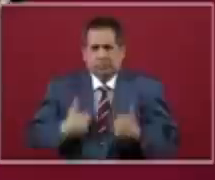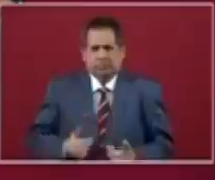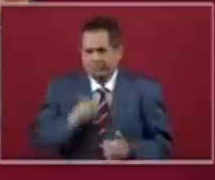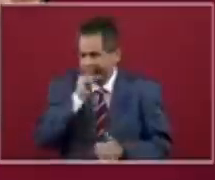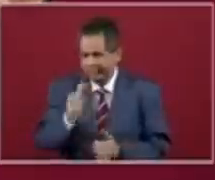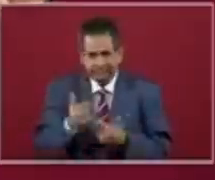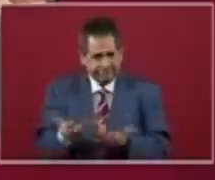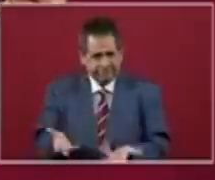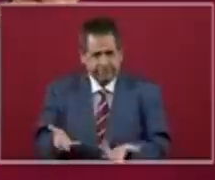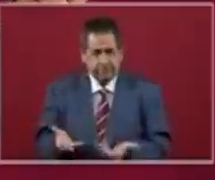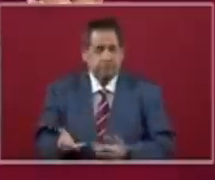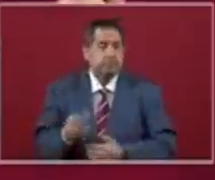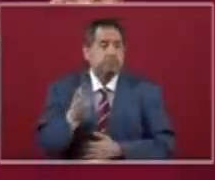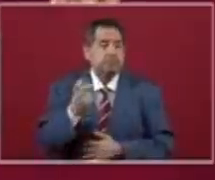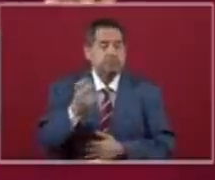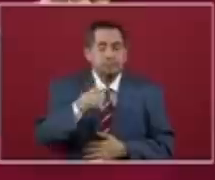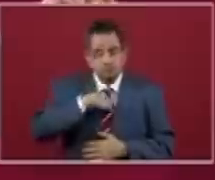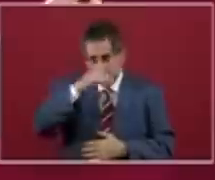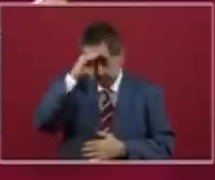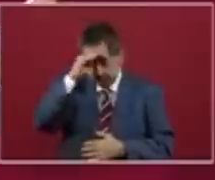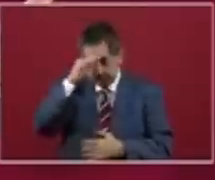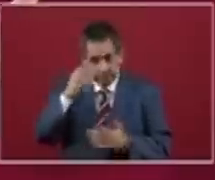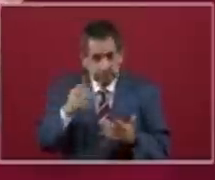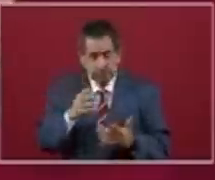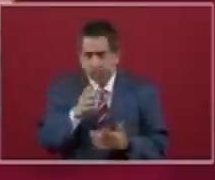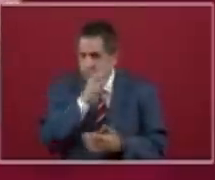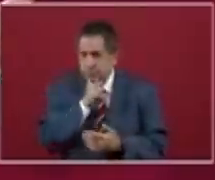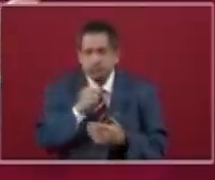Bueno, pero no se puede